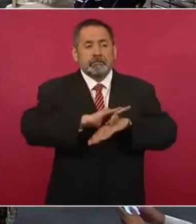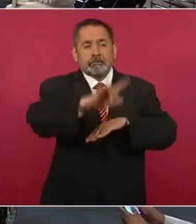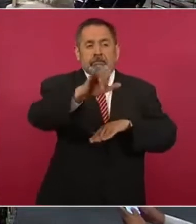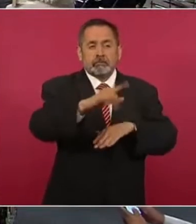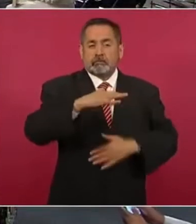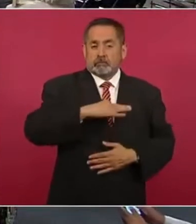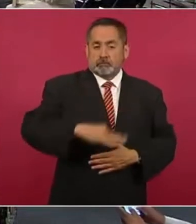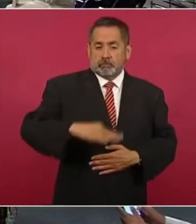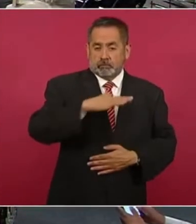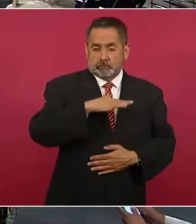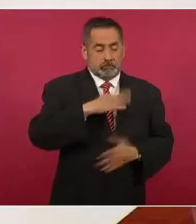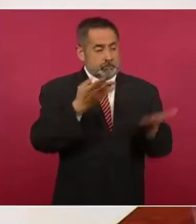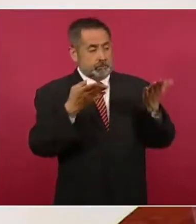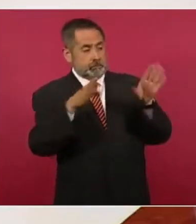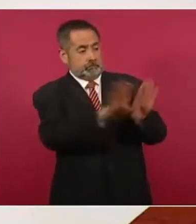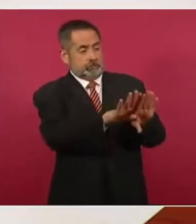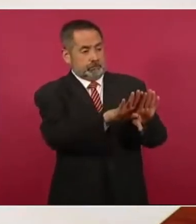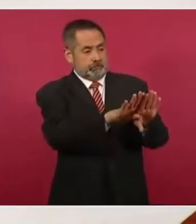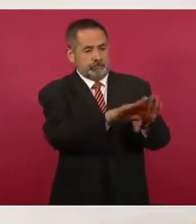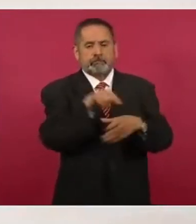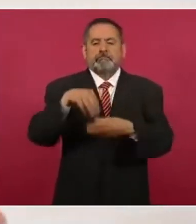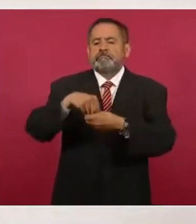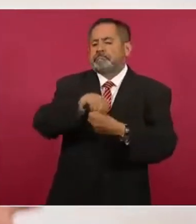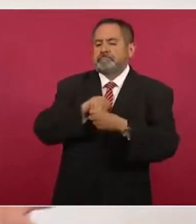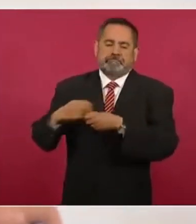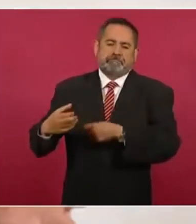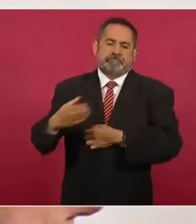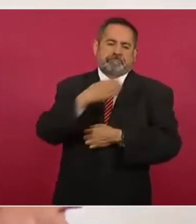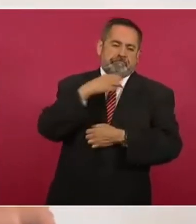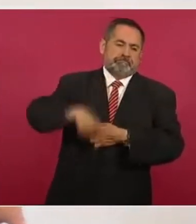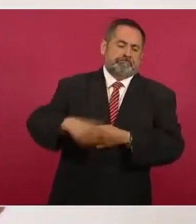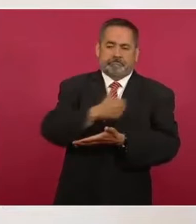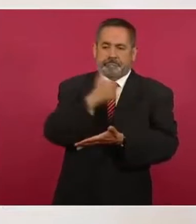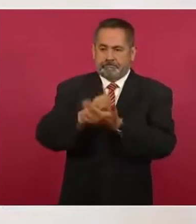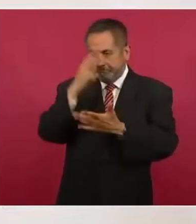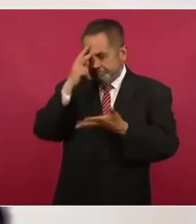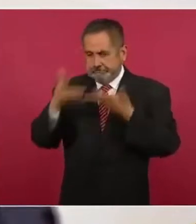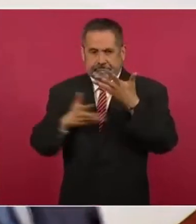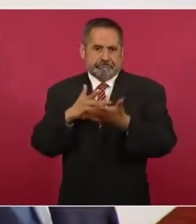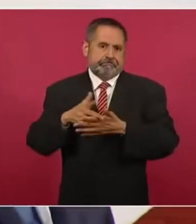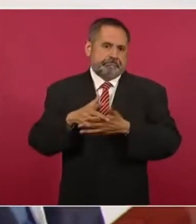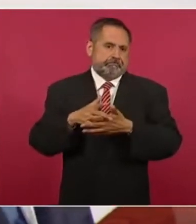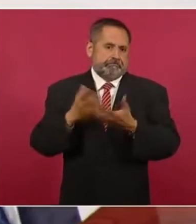Y en efecto, se saturó el aeropuerto de la ciudad.